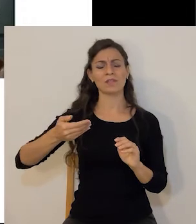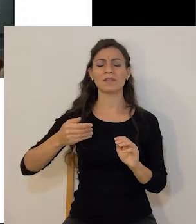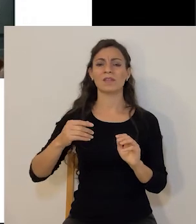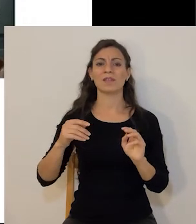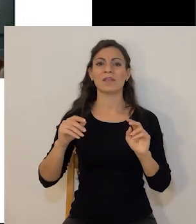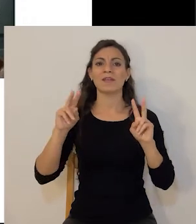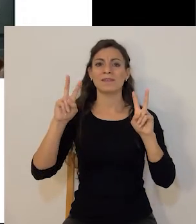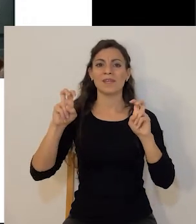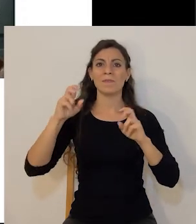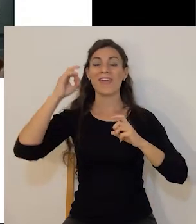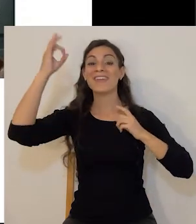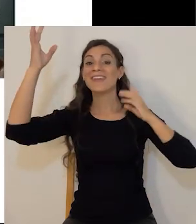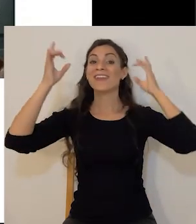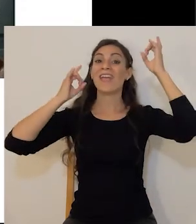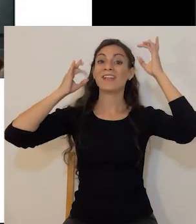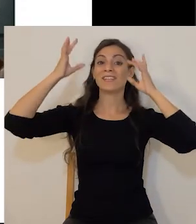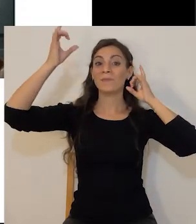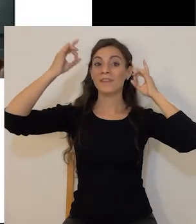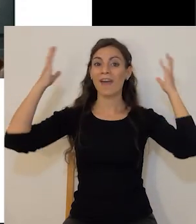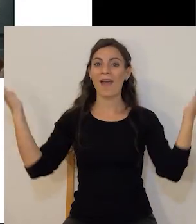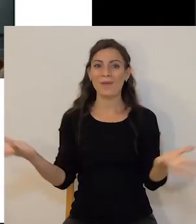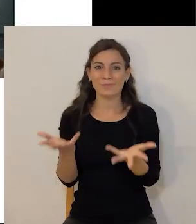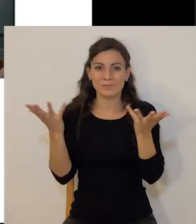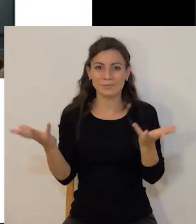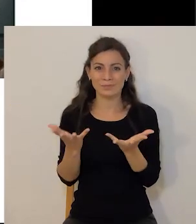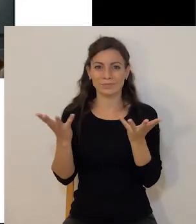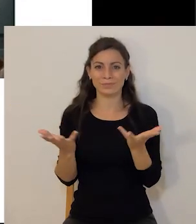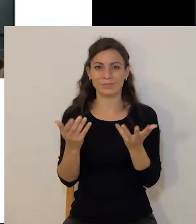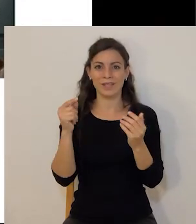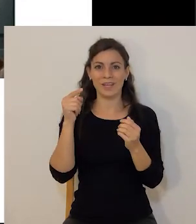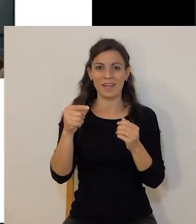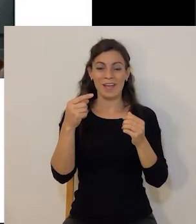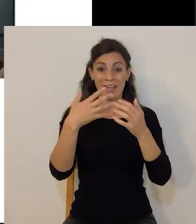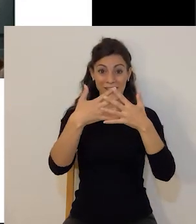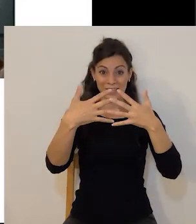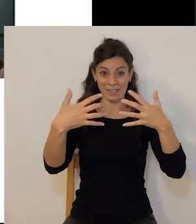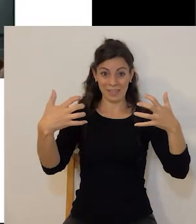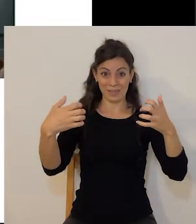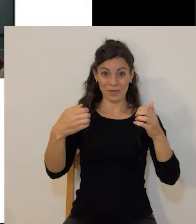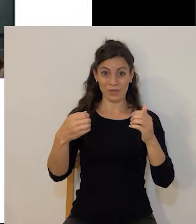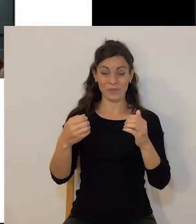la creatividad. Y aquí os cito una cita de Boris Cyrulnik,